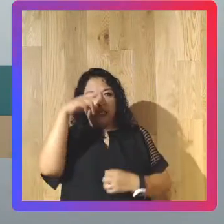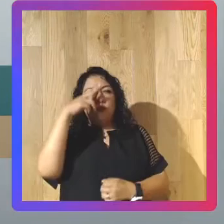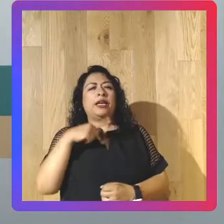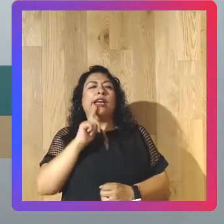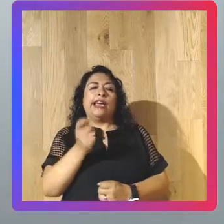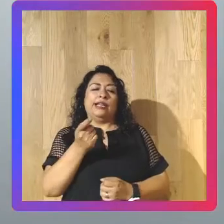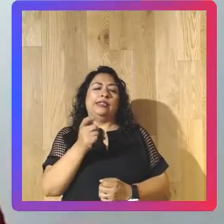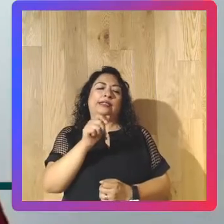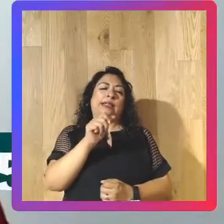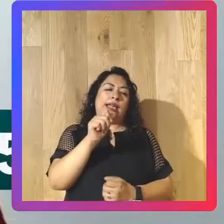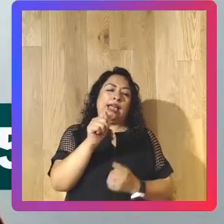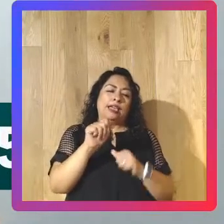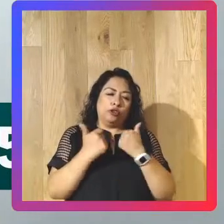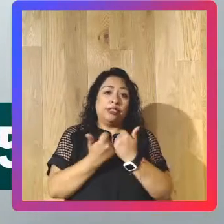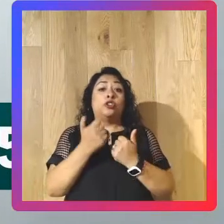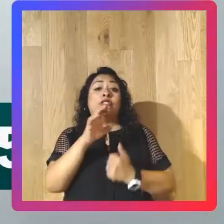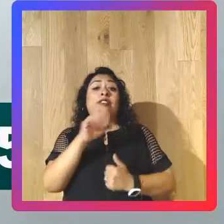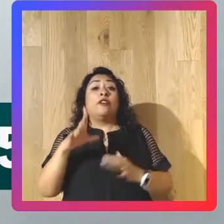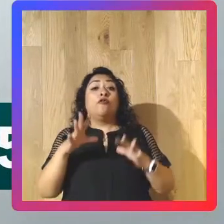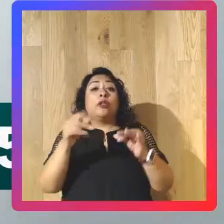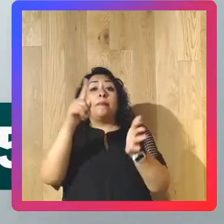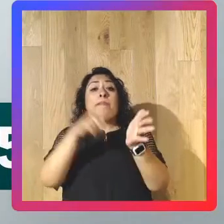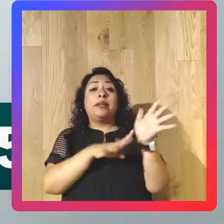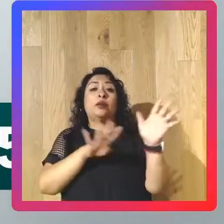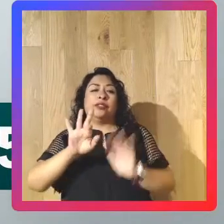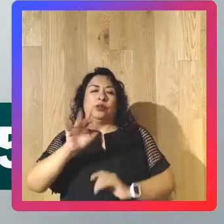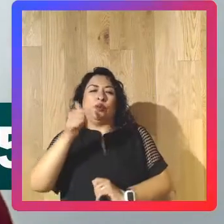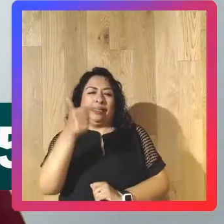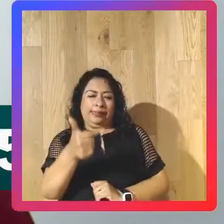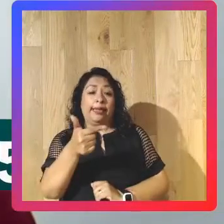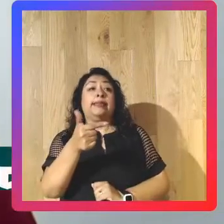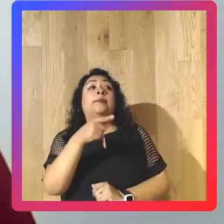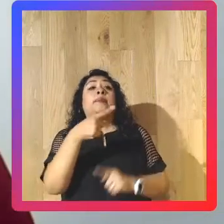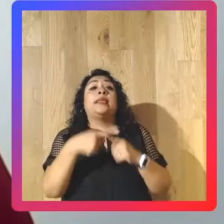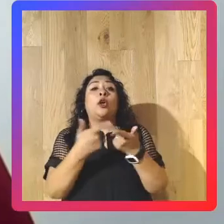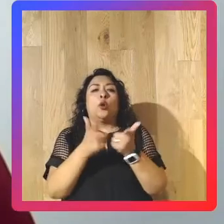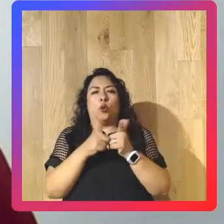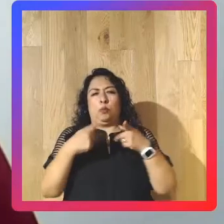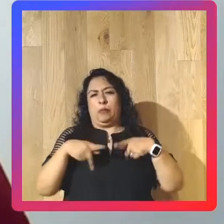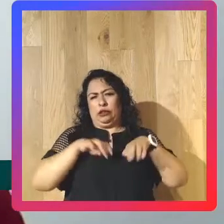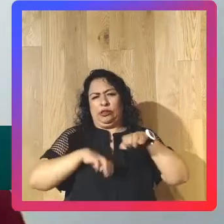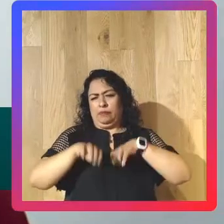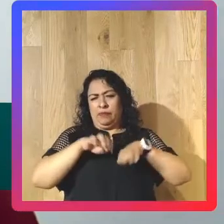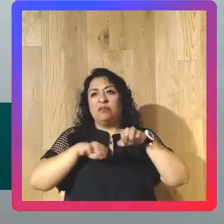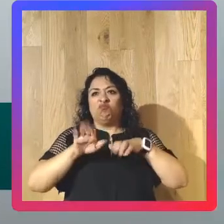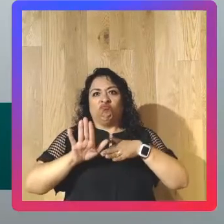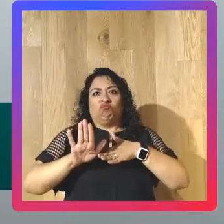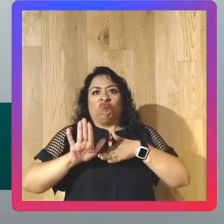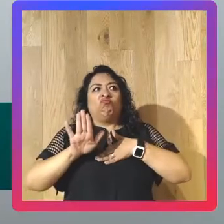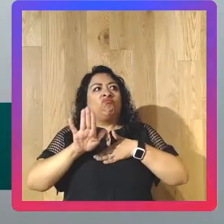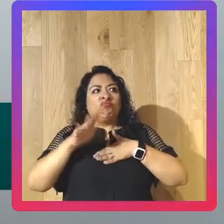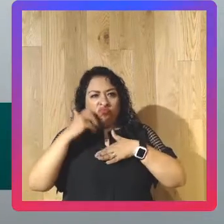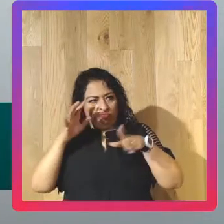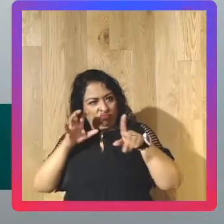una asociación civil fundada en 1957 por un grupo de empresarios comprometidos en